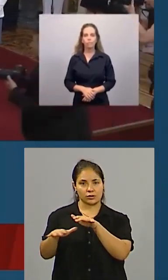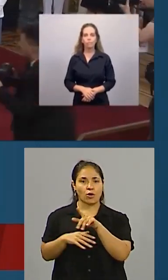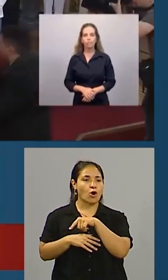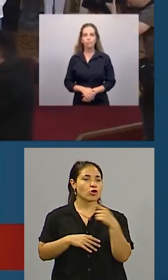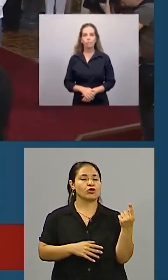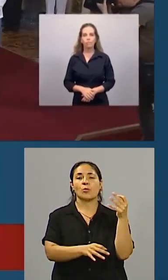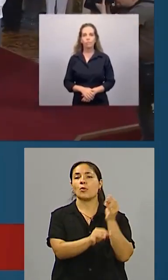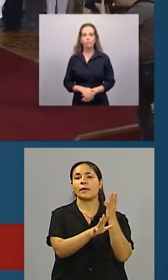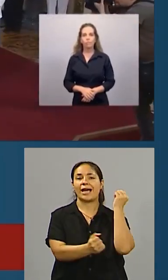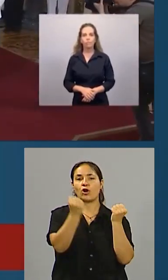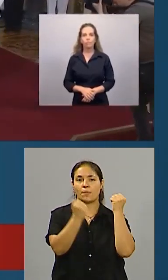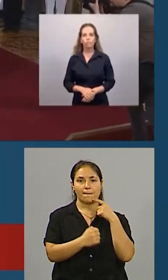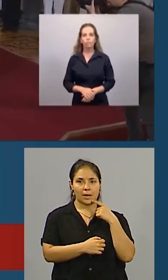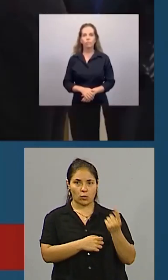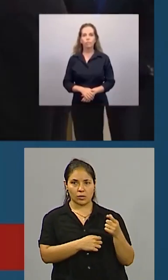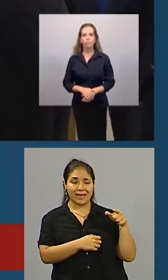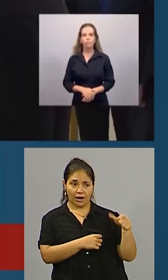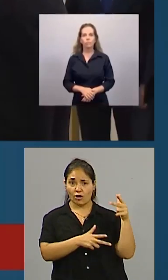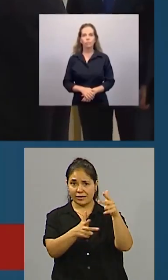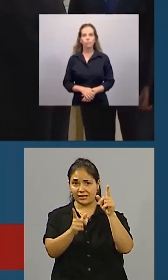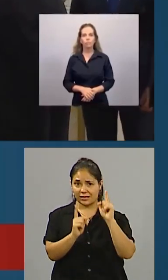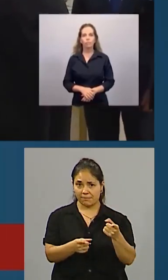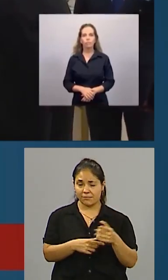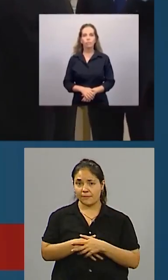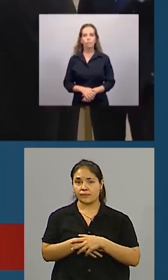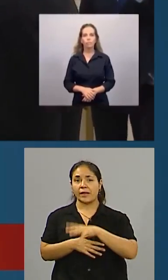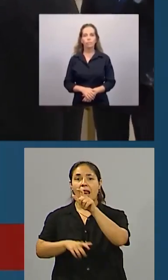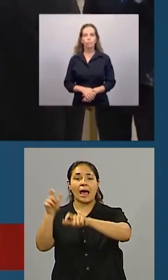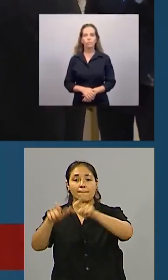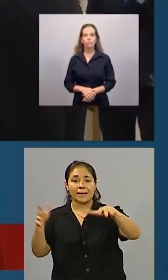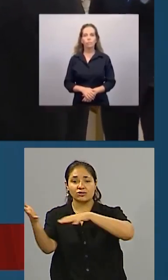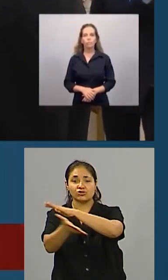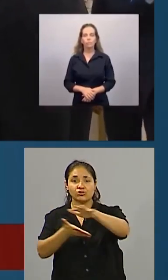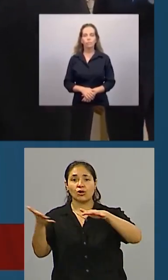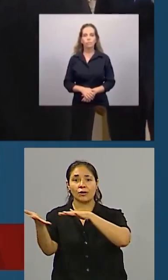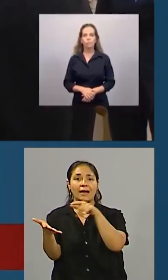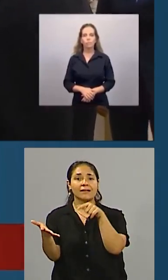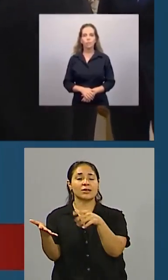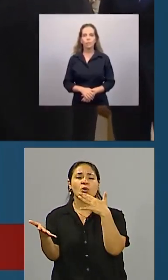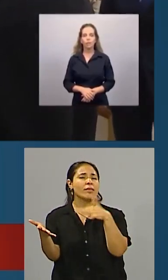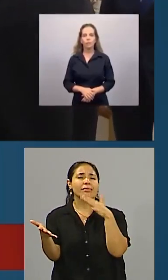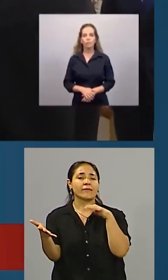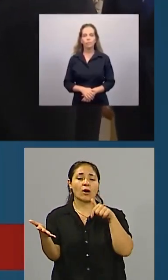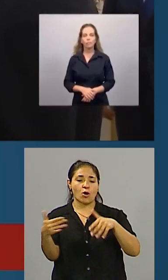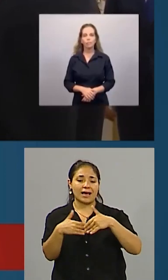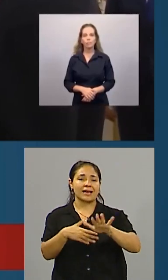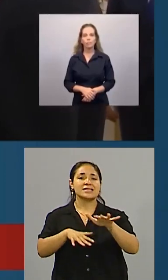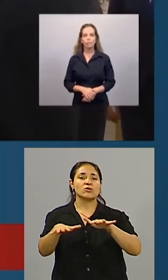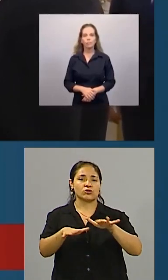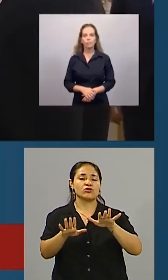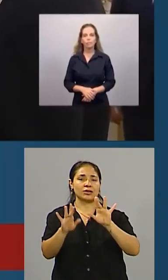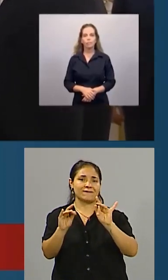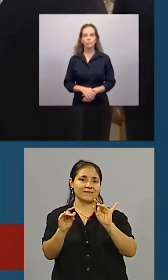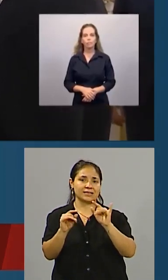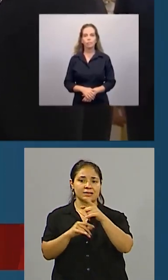un economista, lo dice también. ¿Por qué le cuesta tanto a la gente entender que se vienen tiempos complicados? Bueno, el gobierno ya lo dijo, pero